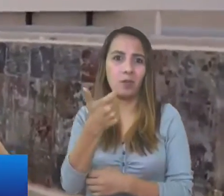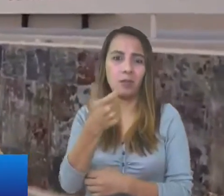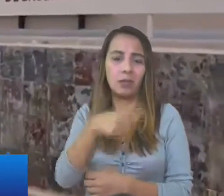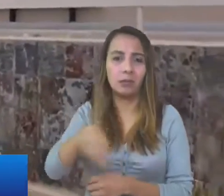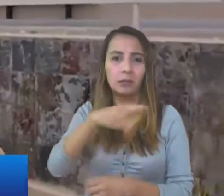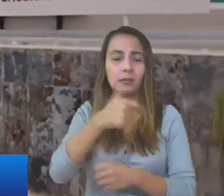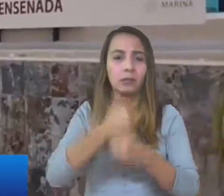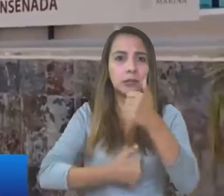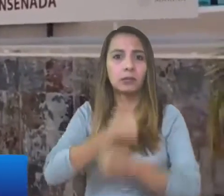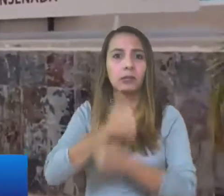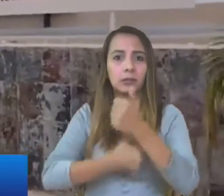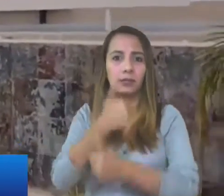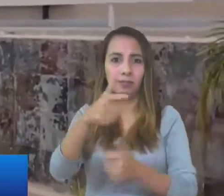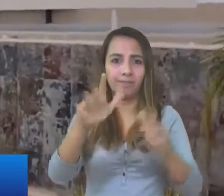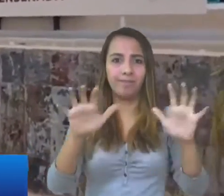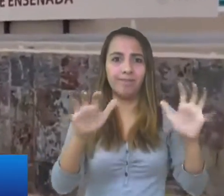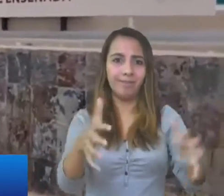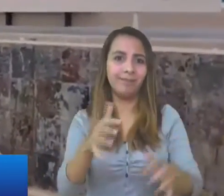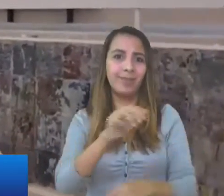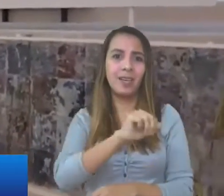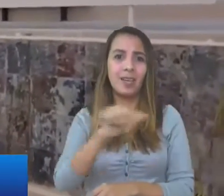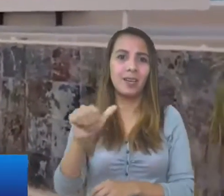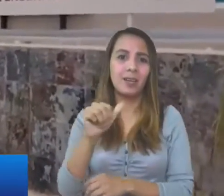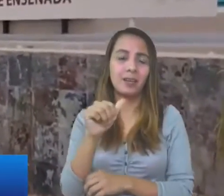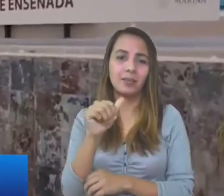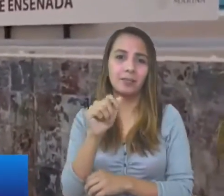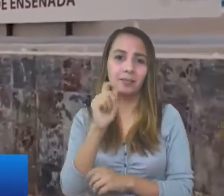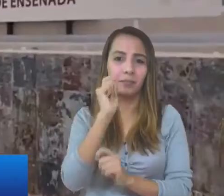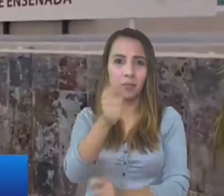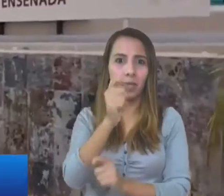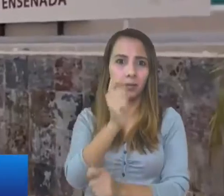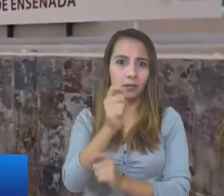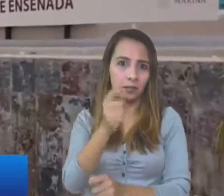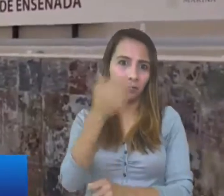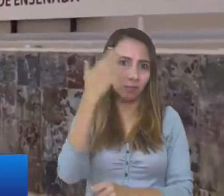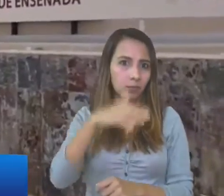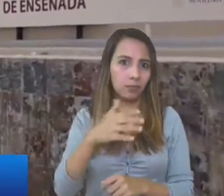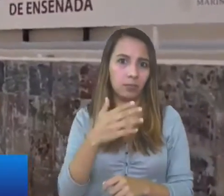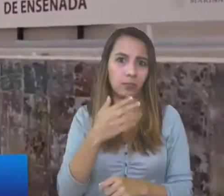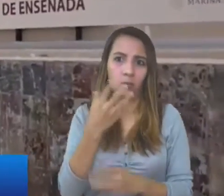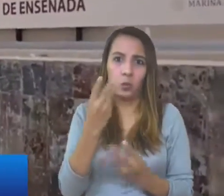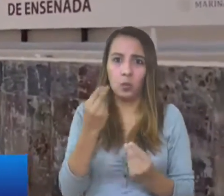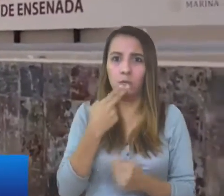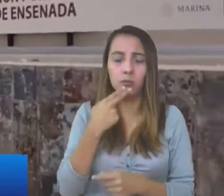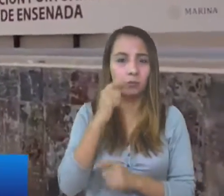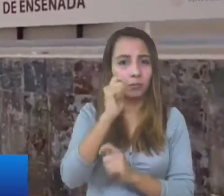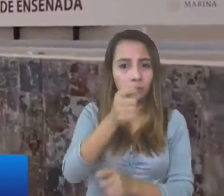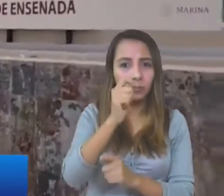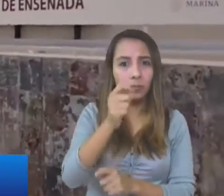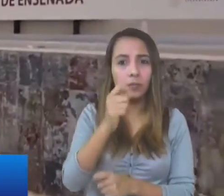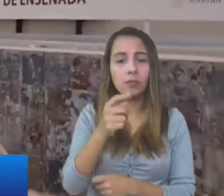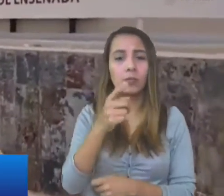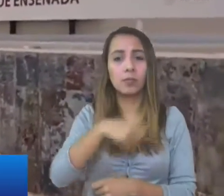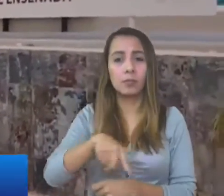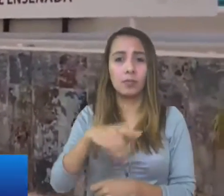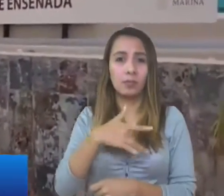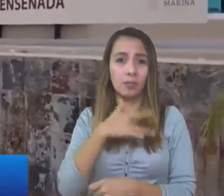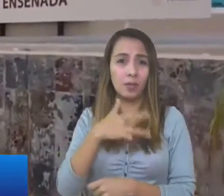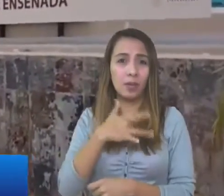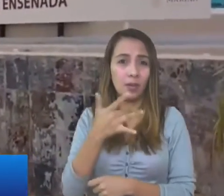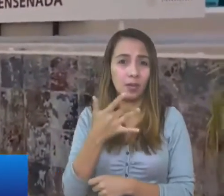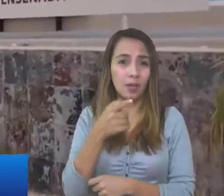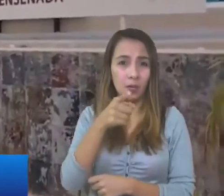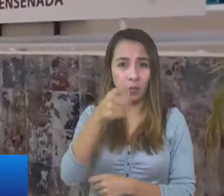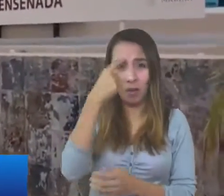de la población, como lo decían ayer, el sector primario que es la pesca, consideran que no será patear el bote, y lo digo muy